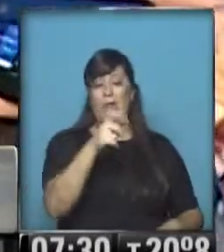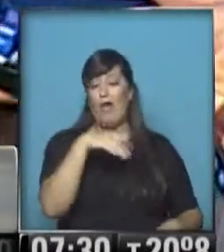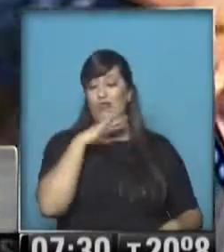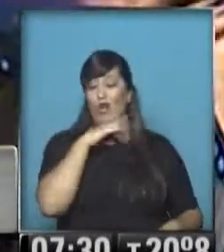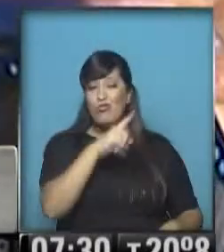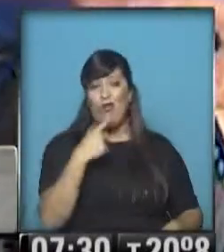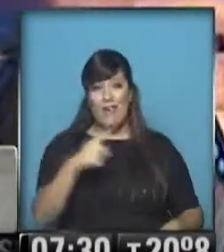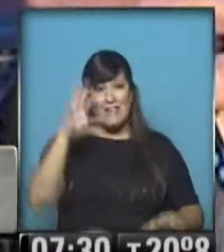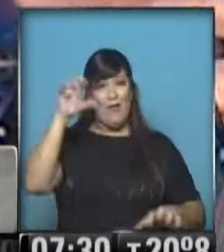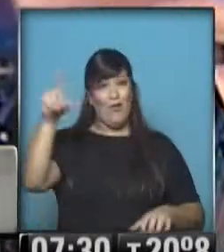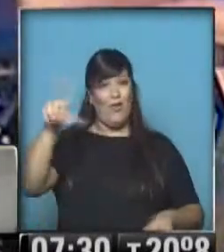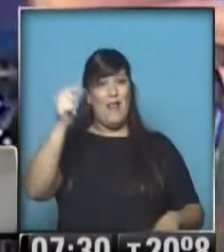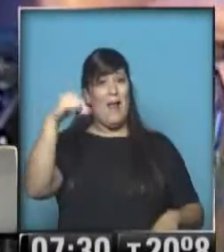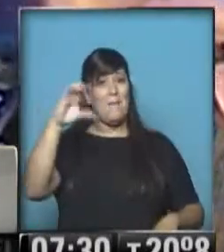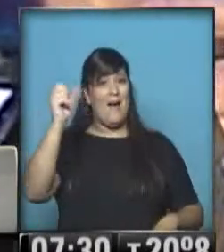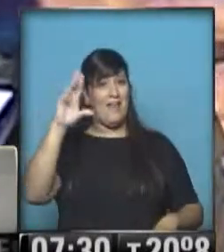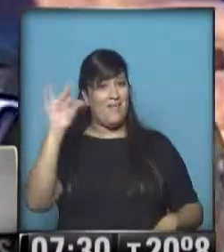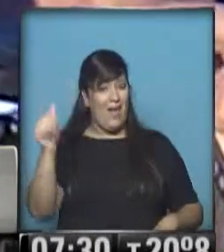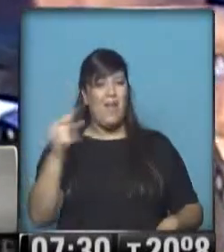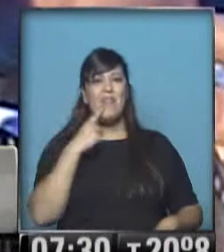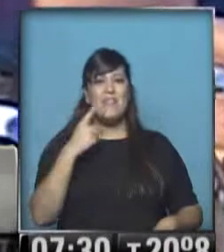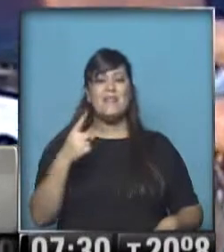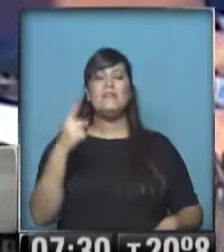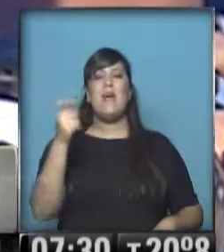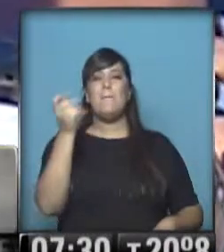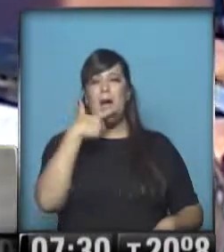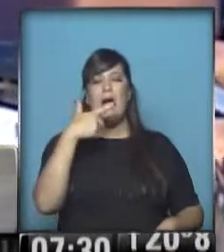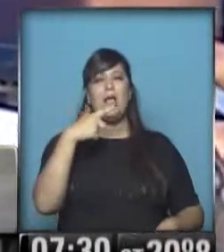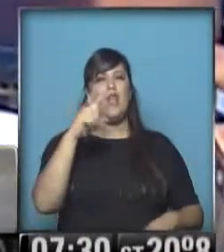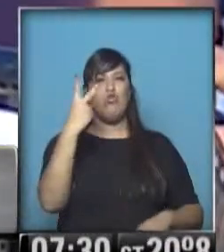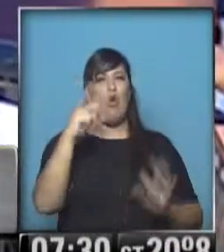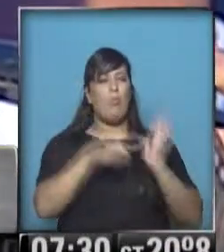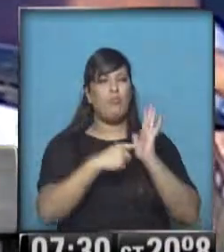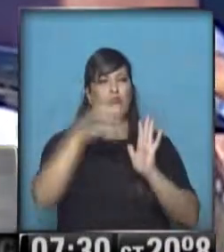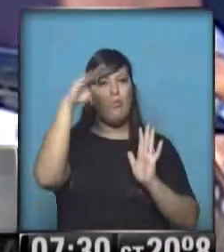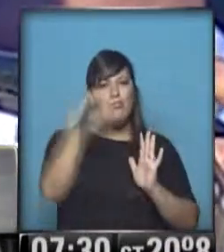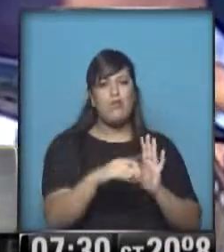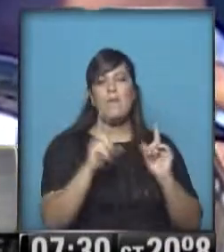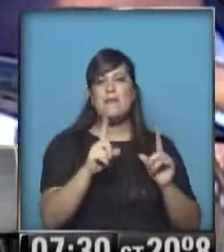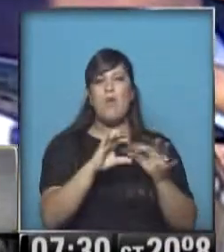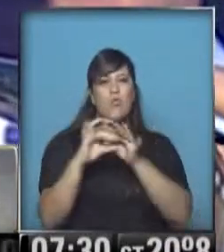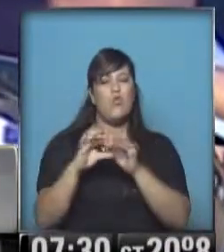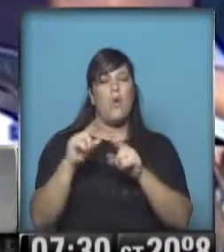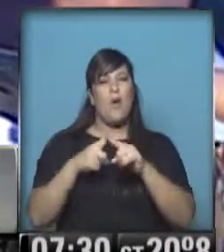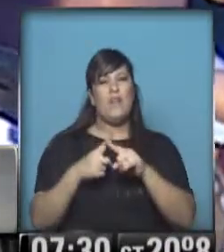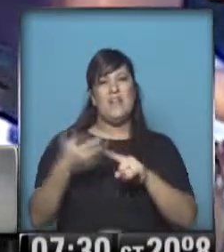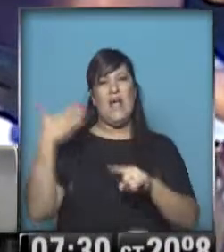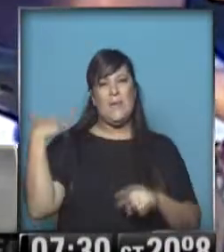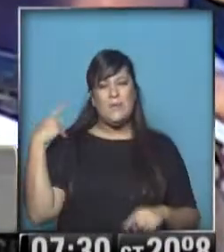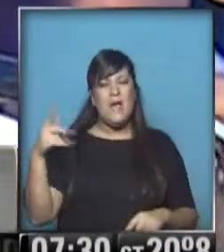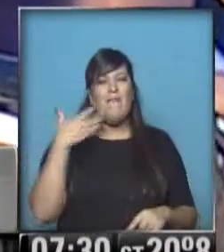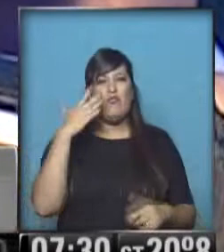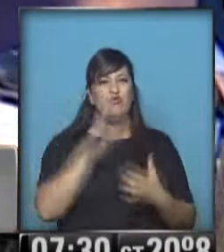una pregunta simplemente porque dijo que Macri bajó en las encuestas 2 puntos aproximadamente porque se unió a la política vieja cuando y estaba hablando del radicalismo y